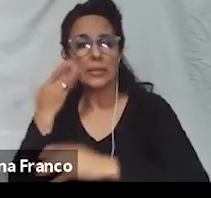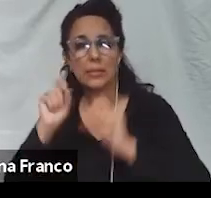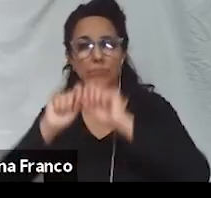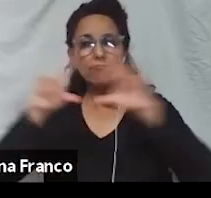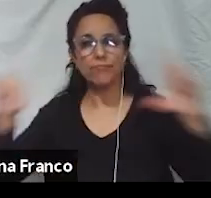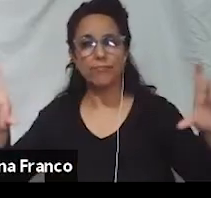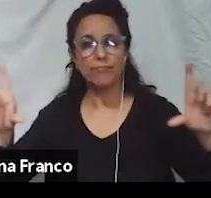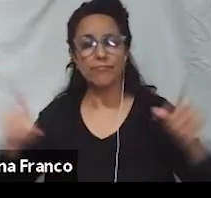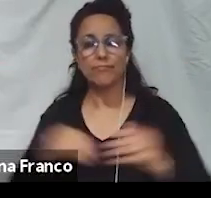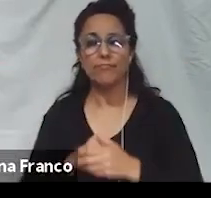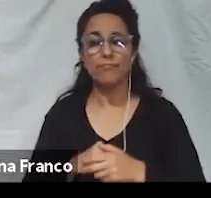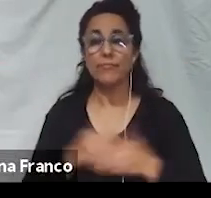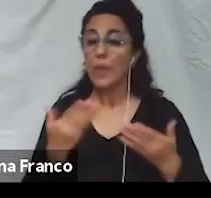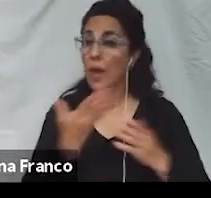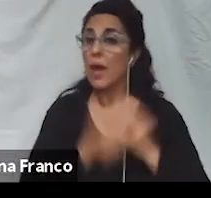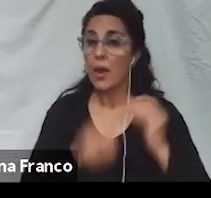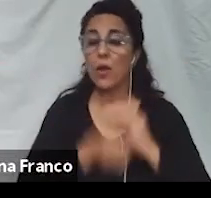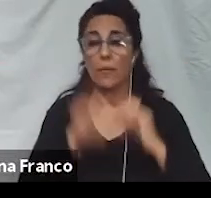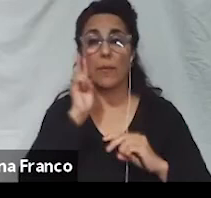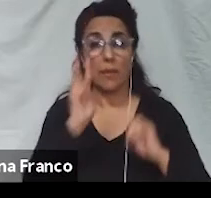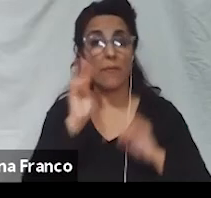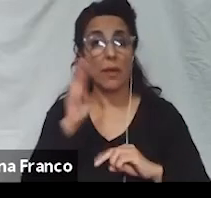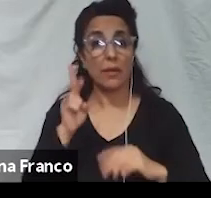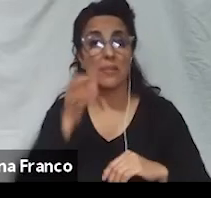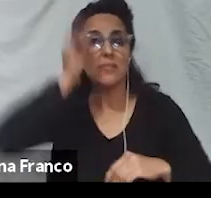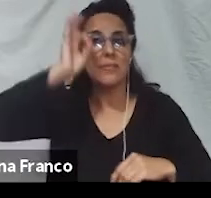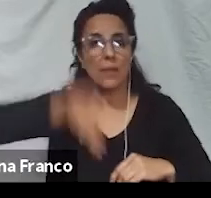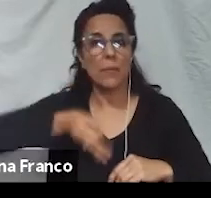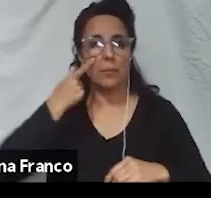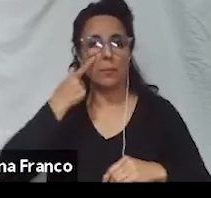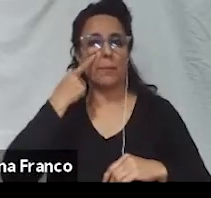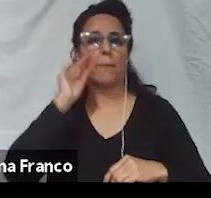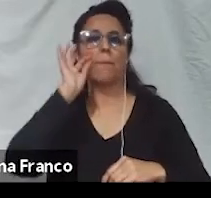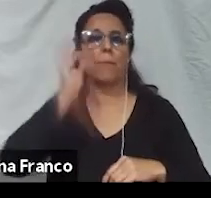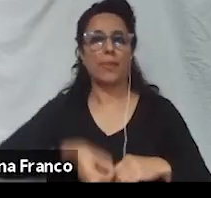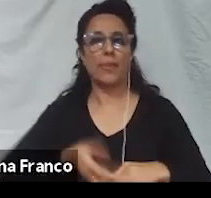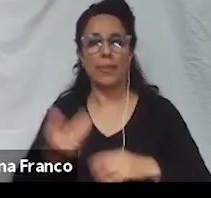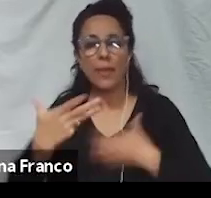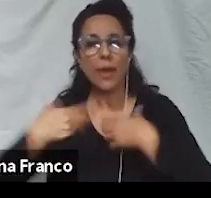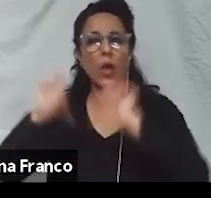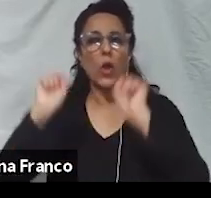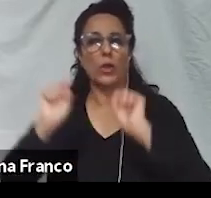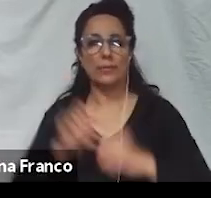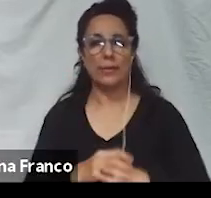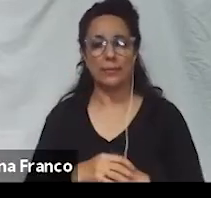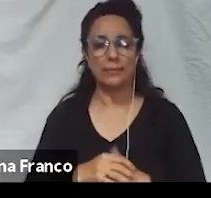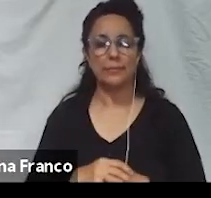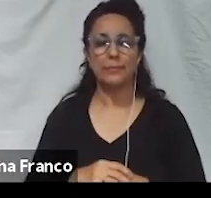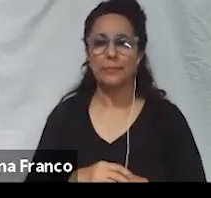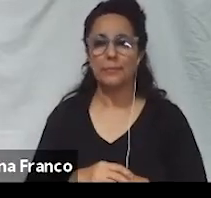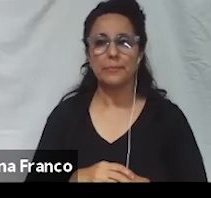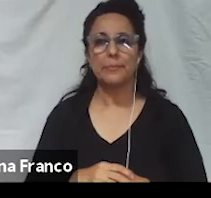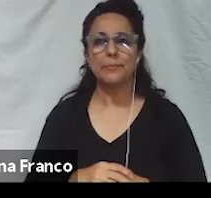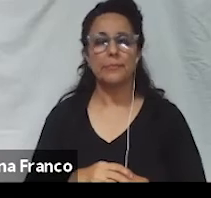claro porque después estos errores los van a ver otras personas y tienen que saber encontrarlos de la misma forma que lo encontramos nosotros,